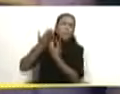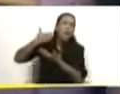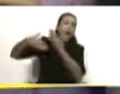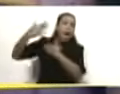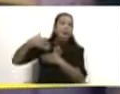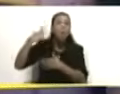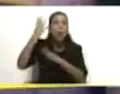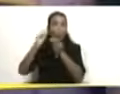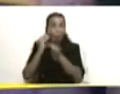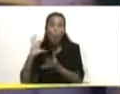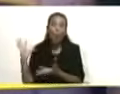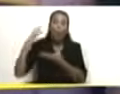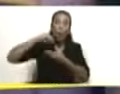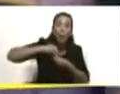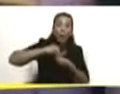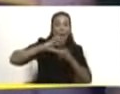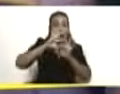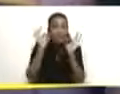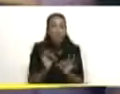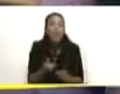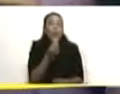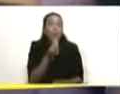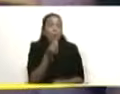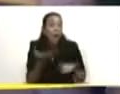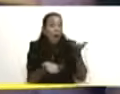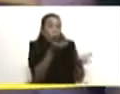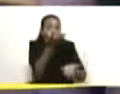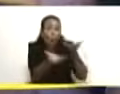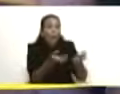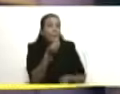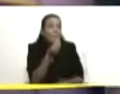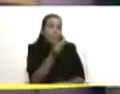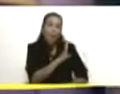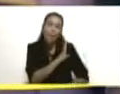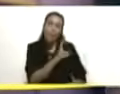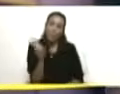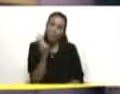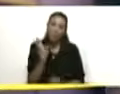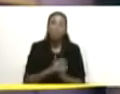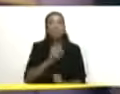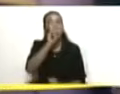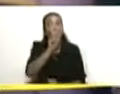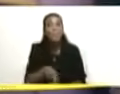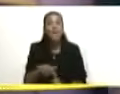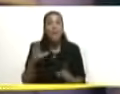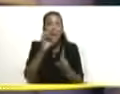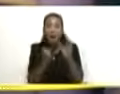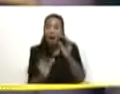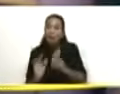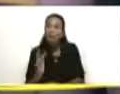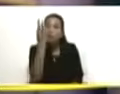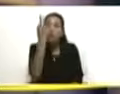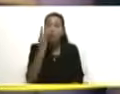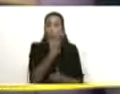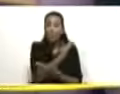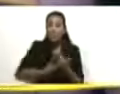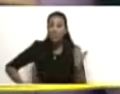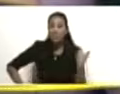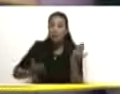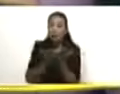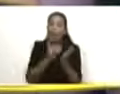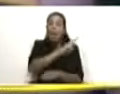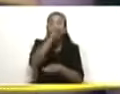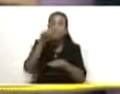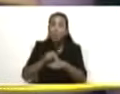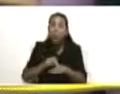muchos jóvenes incorporados a esta gran escuela de Gastronomía Nacional. También la Fundación Presidente de la Escuela